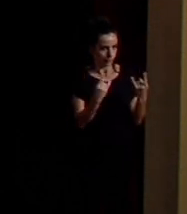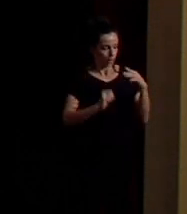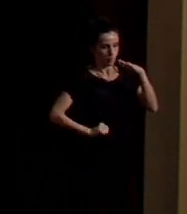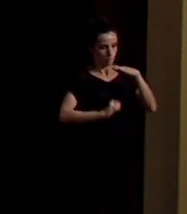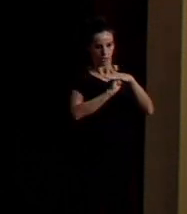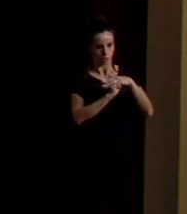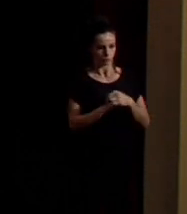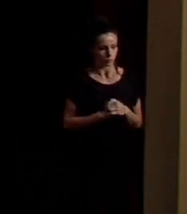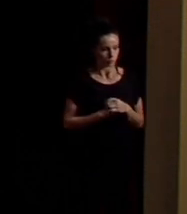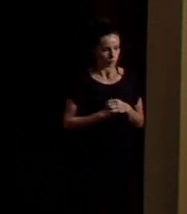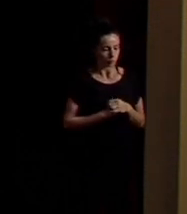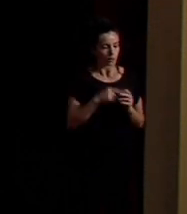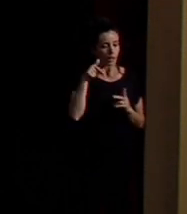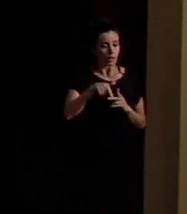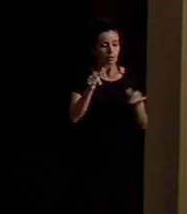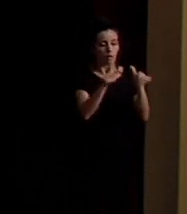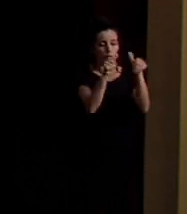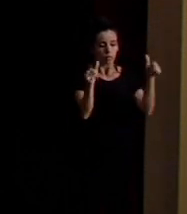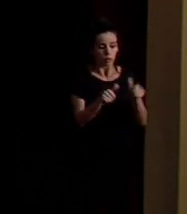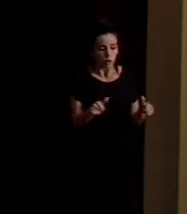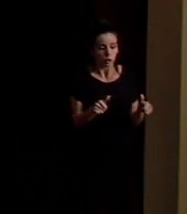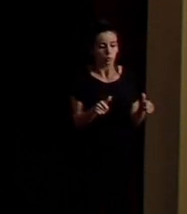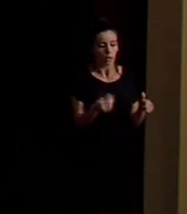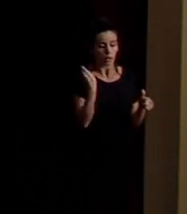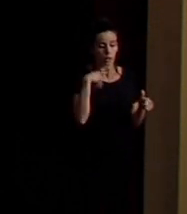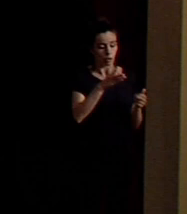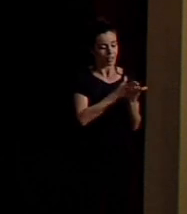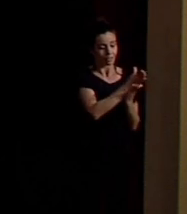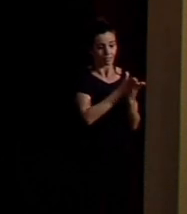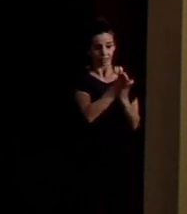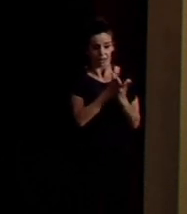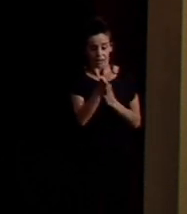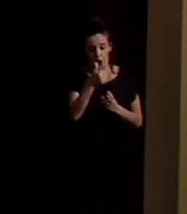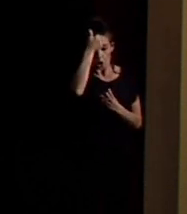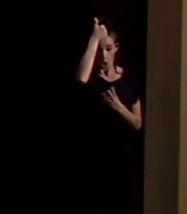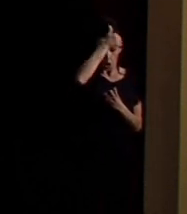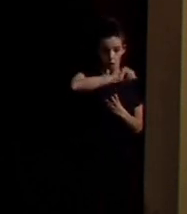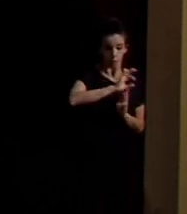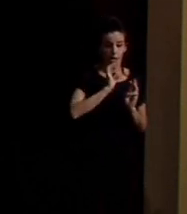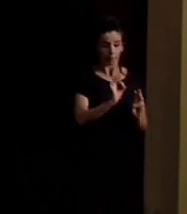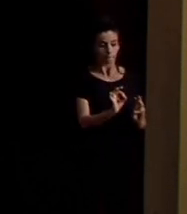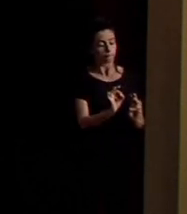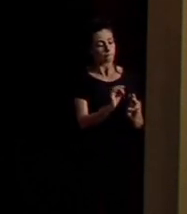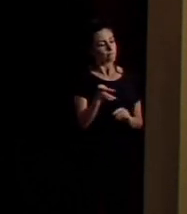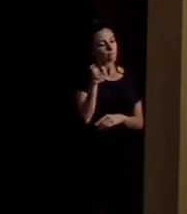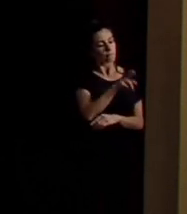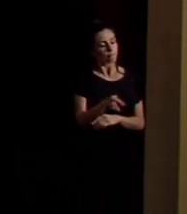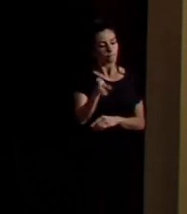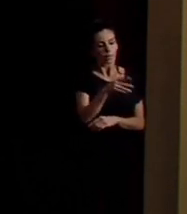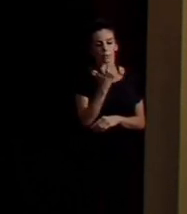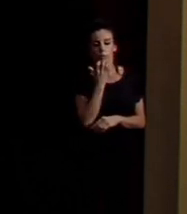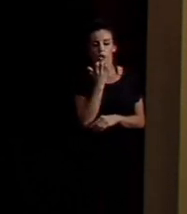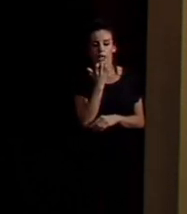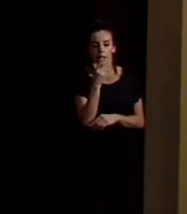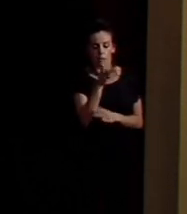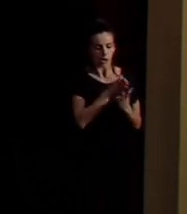¿no? Esa configuración a través de esos tres ejes de la subjetividad masculina insiste, por ejemplo, en esa